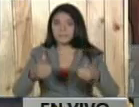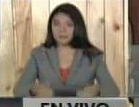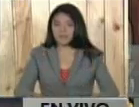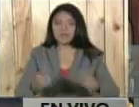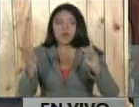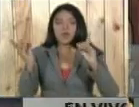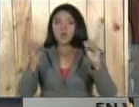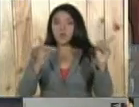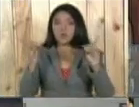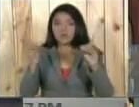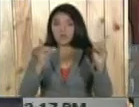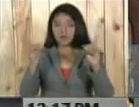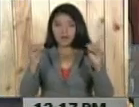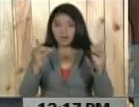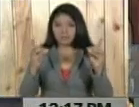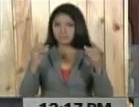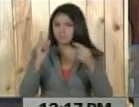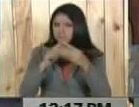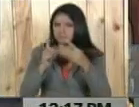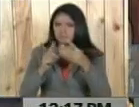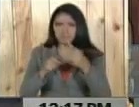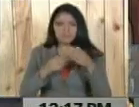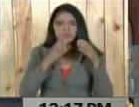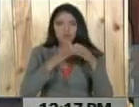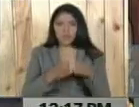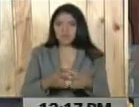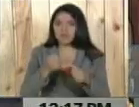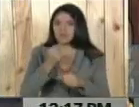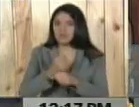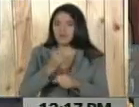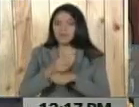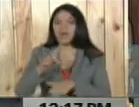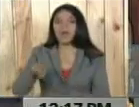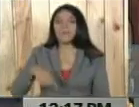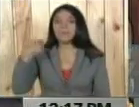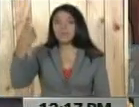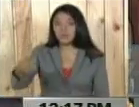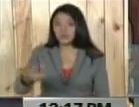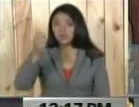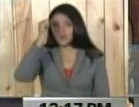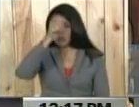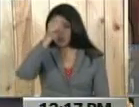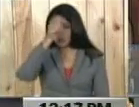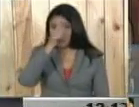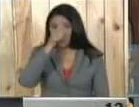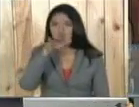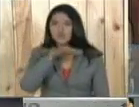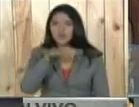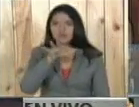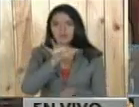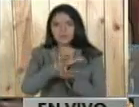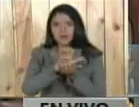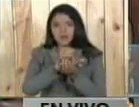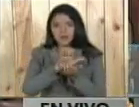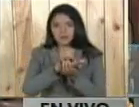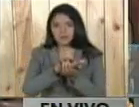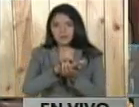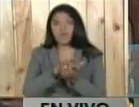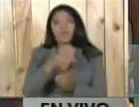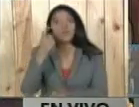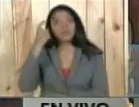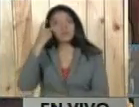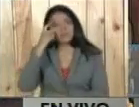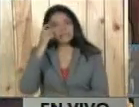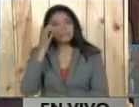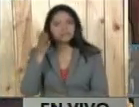diálogos y un conjunto de comités de trabajo el próximo domingo en la isla de Margarita. Esa es una fecha que tenemos